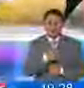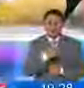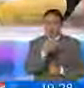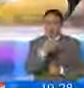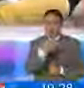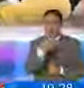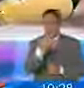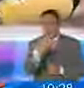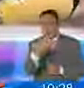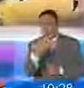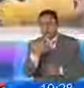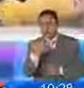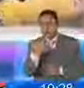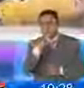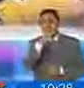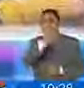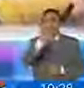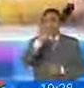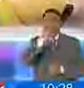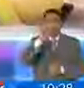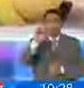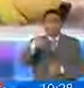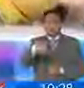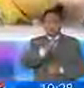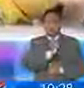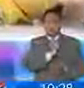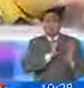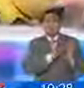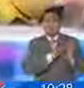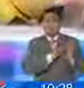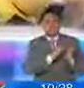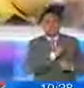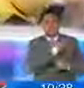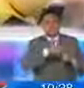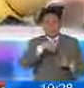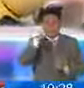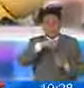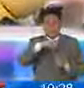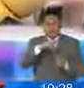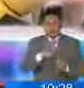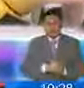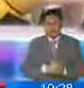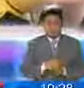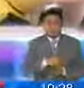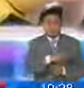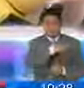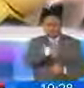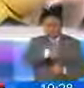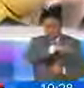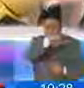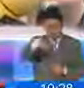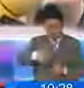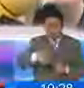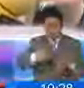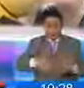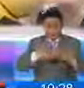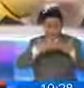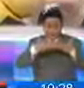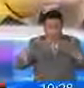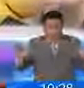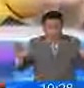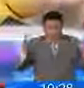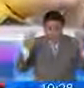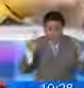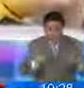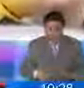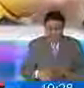o 50 minutos llegar desde la parroquia Calderón hasta el sector de la mitad del mundo, mientras que una vez que esta prolongación de la Simón Bolívar